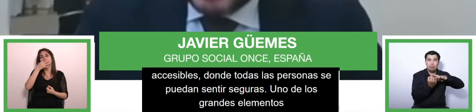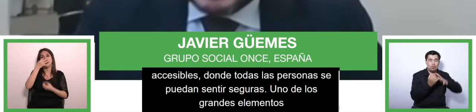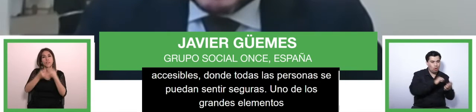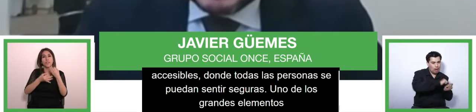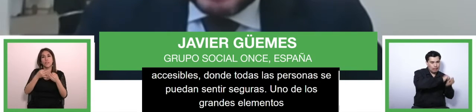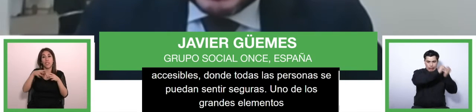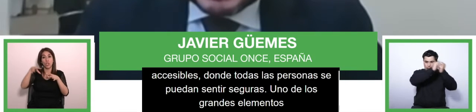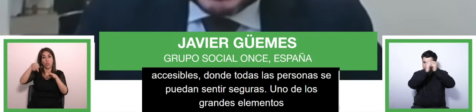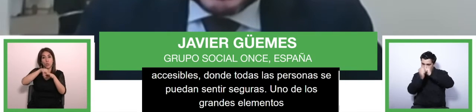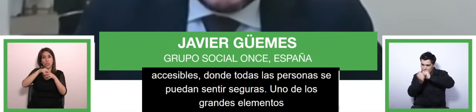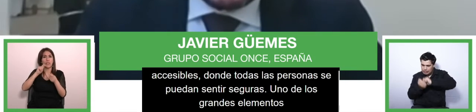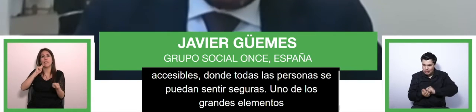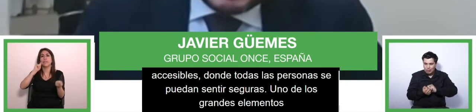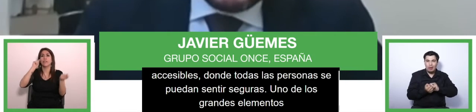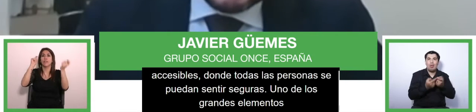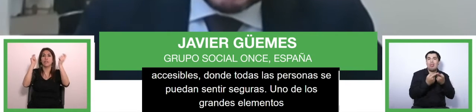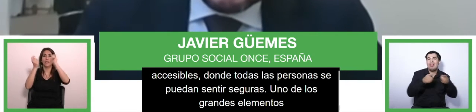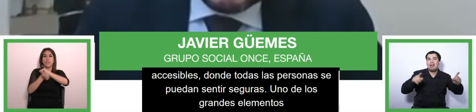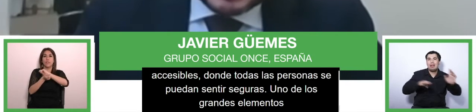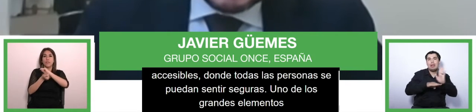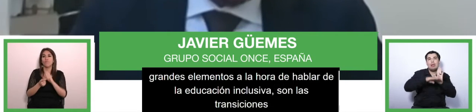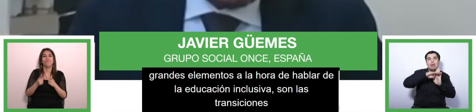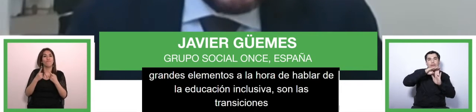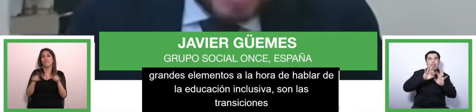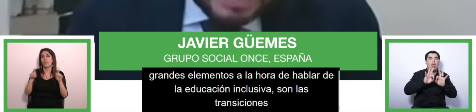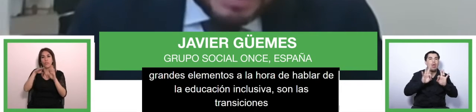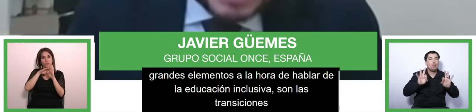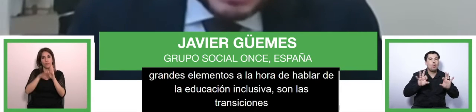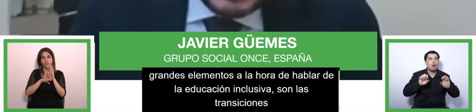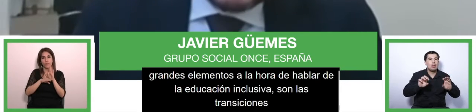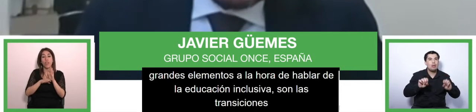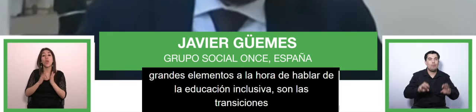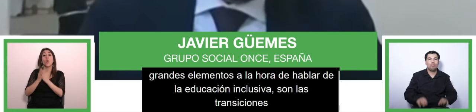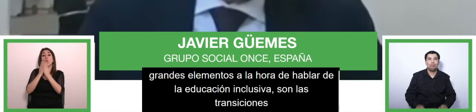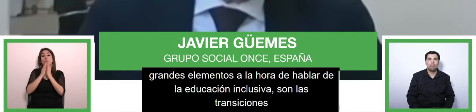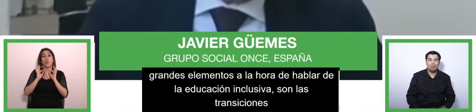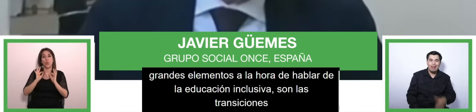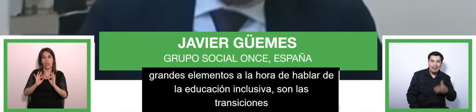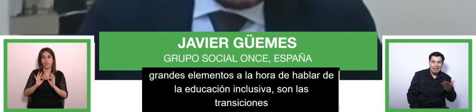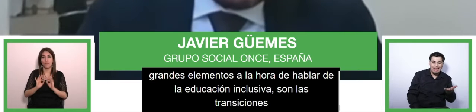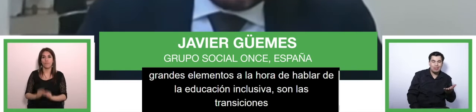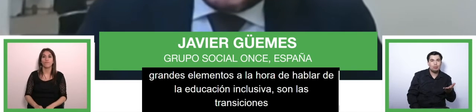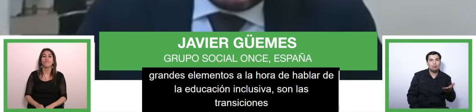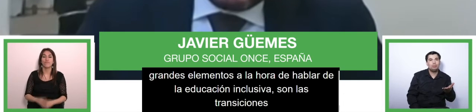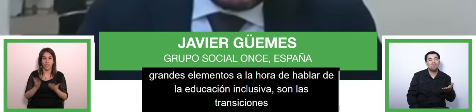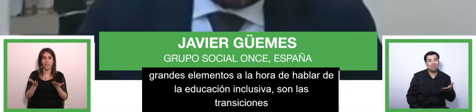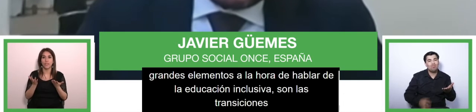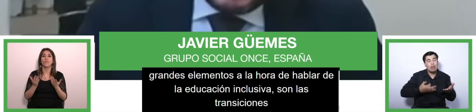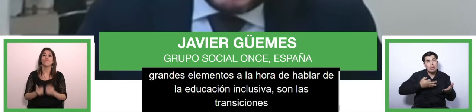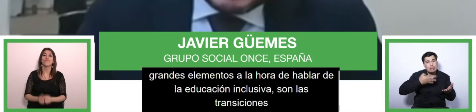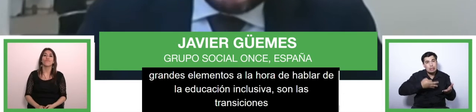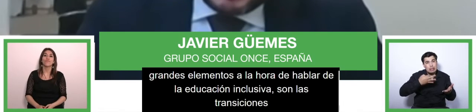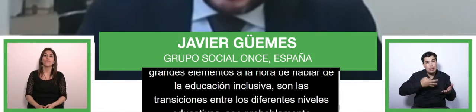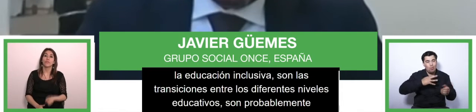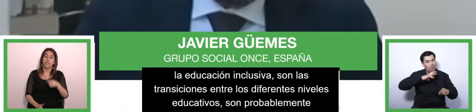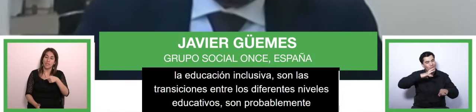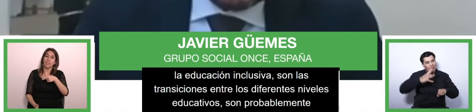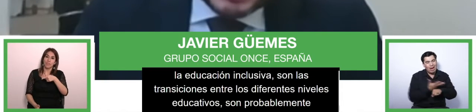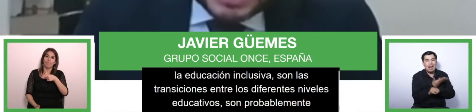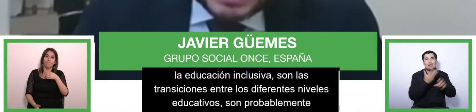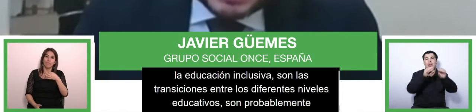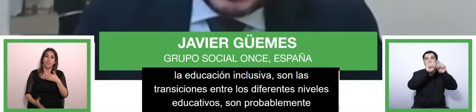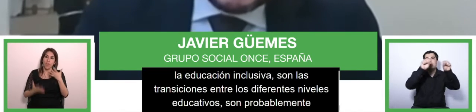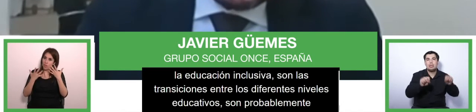los diferentes niveles educativos. Son probablemente uno de los grandes fracasos de los sistemas.